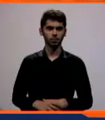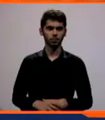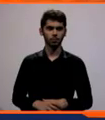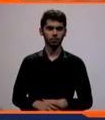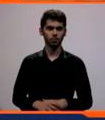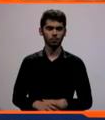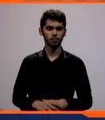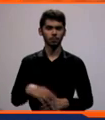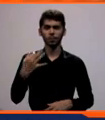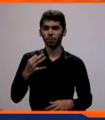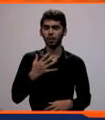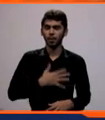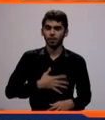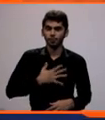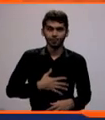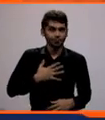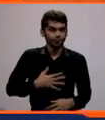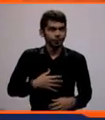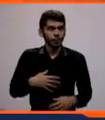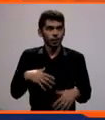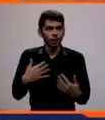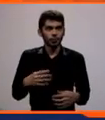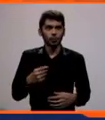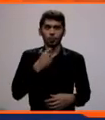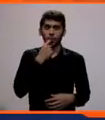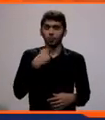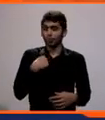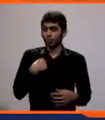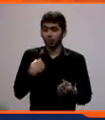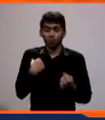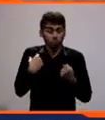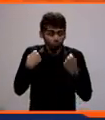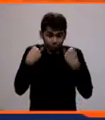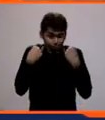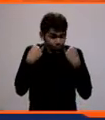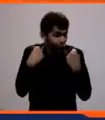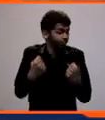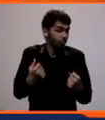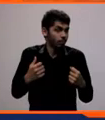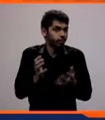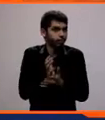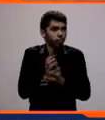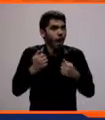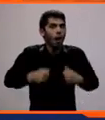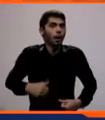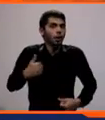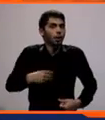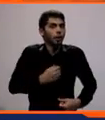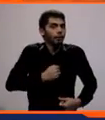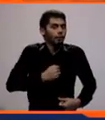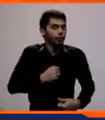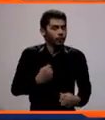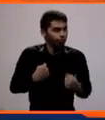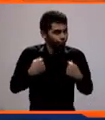Bien, una satisfacción enorme, ¿no? Uno dio, por lo menos en mi caso, di la vida por la camiseta argentina, por este deporte y